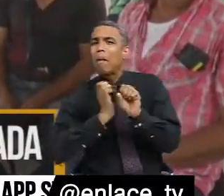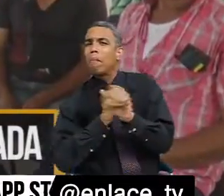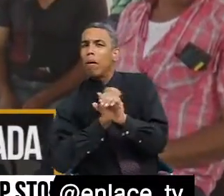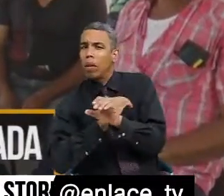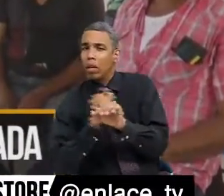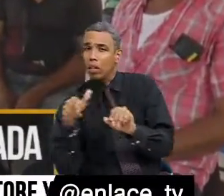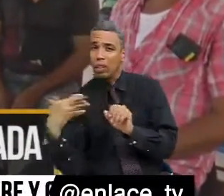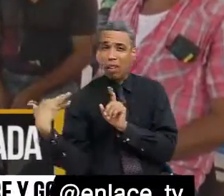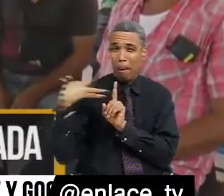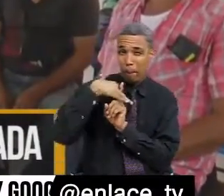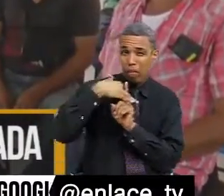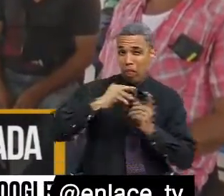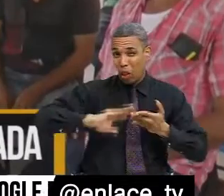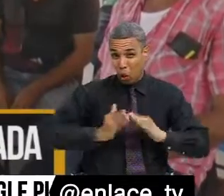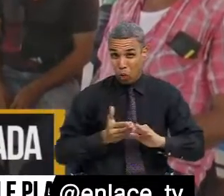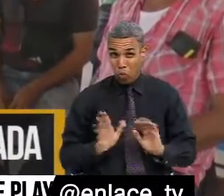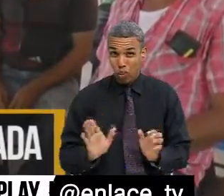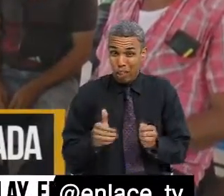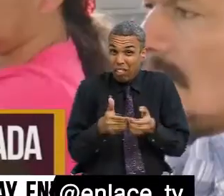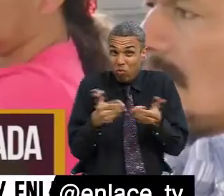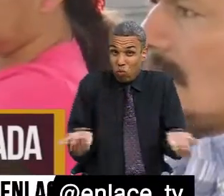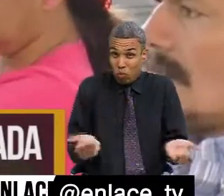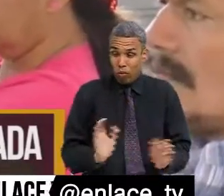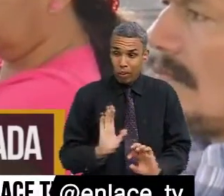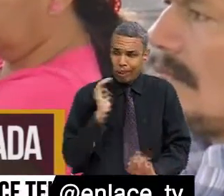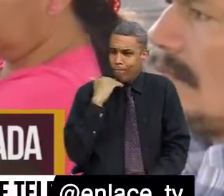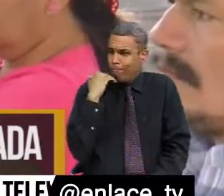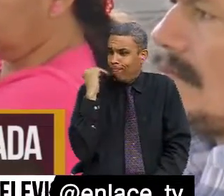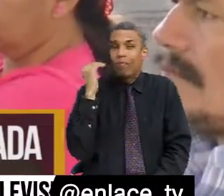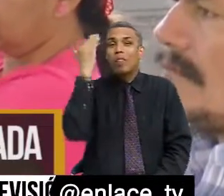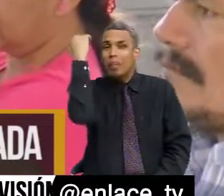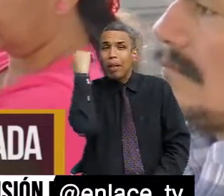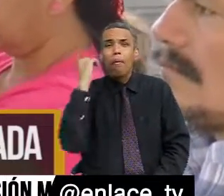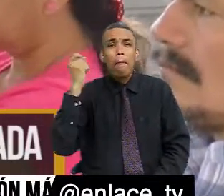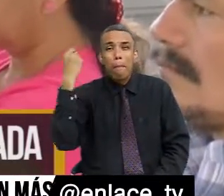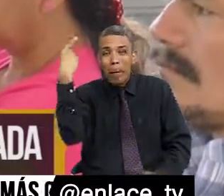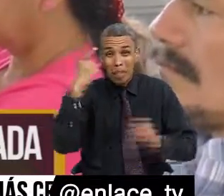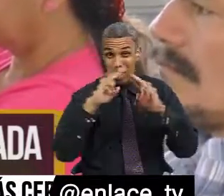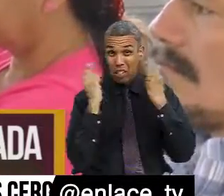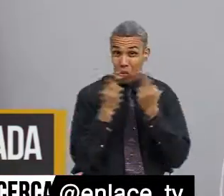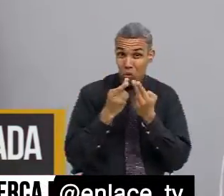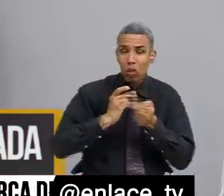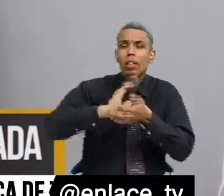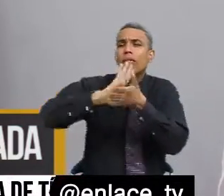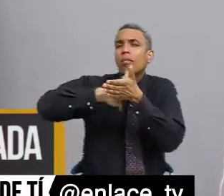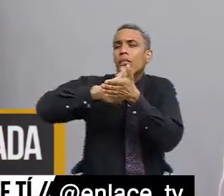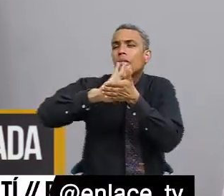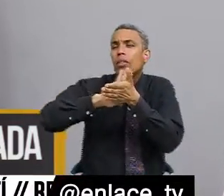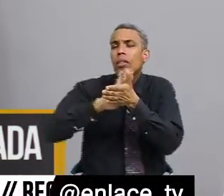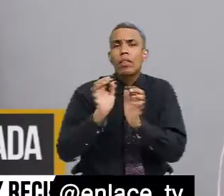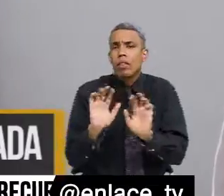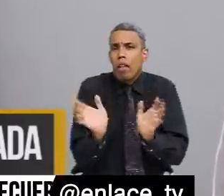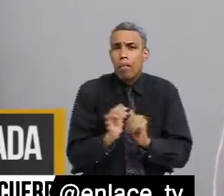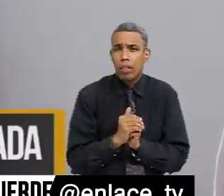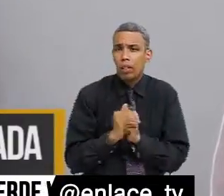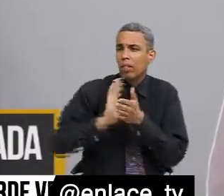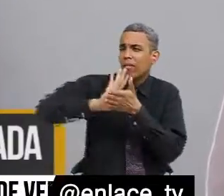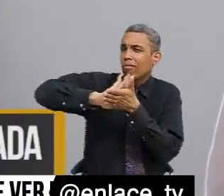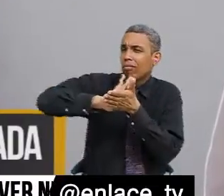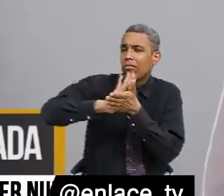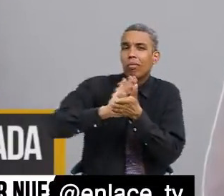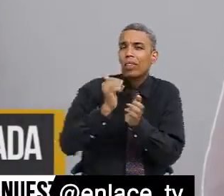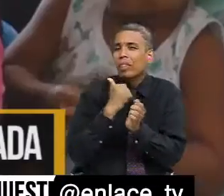el momento no conocemos porque en la primera reunión simplemente se hizo fue entregarles a ella lo que a ellos, como una visión